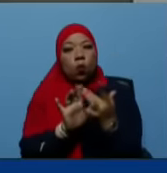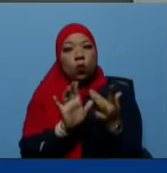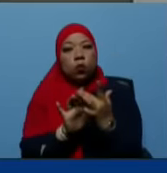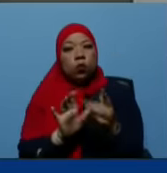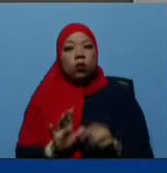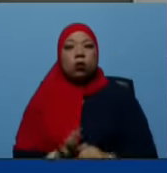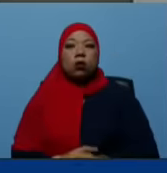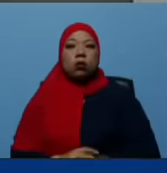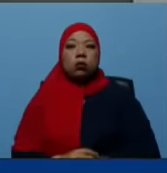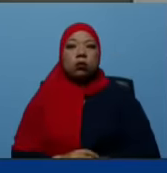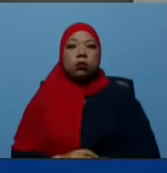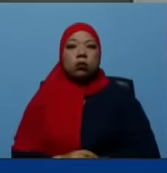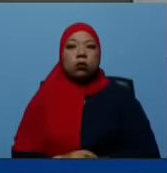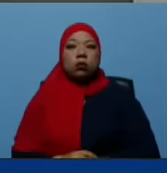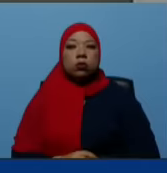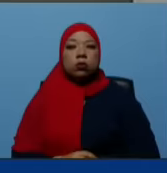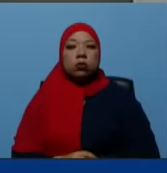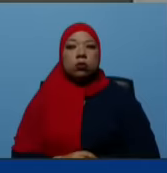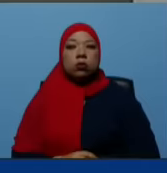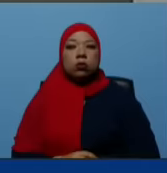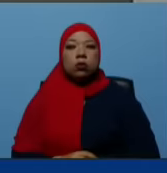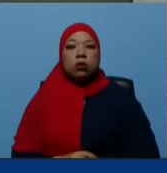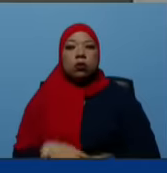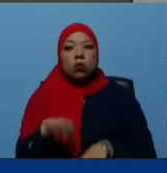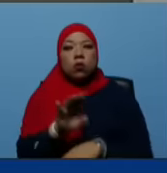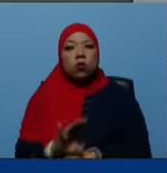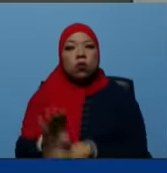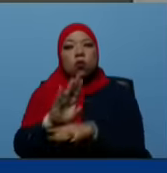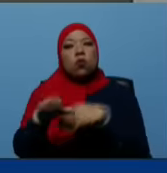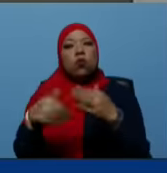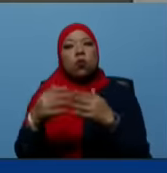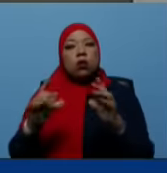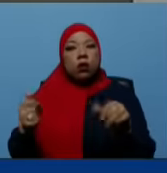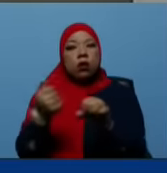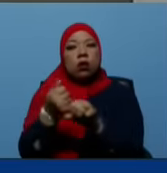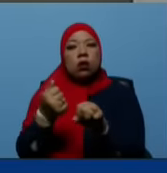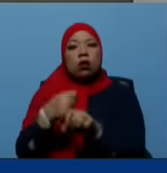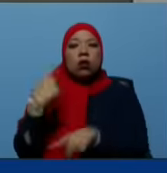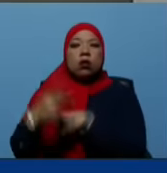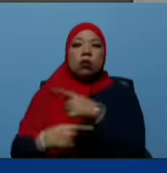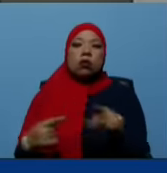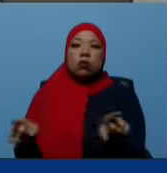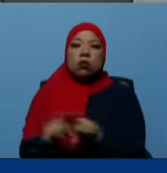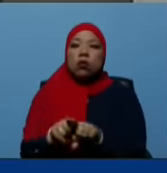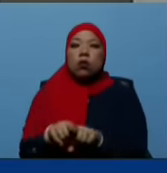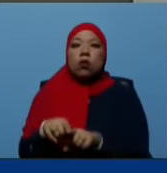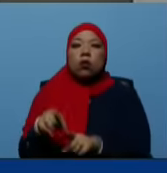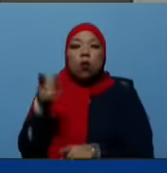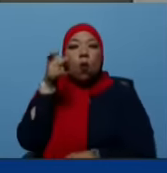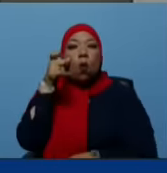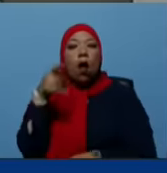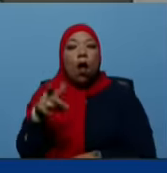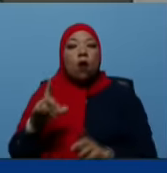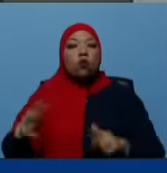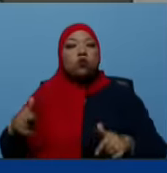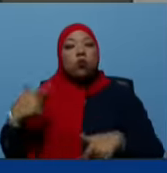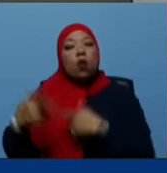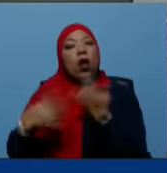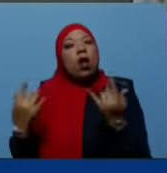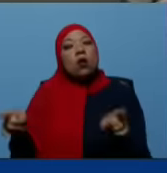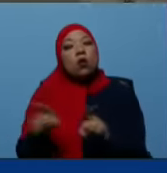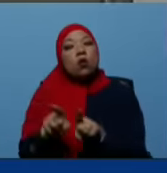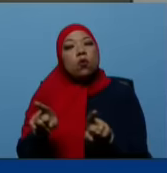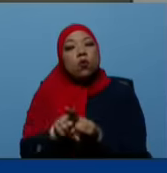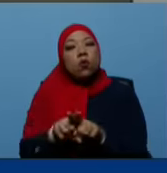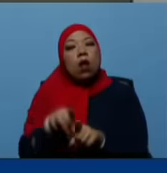pero por las protecciones diversas que se han hecho sobre el sistema de generación, particularmente de